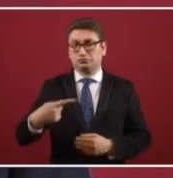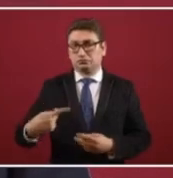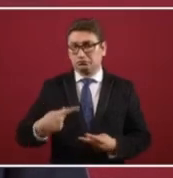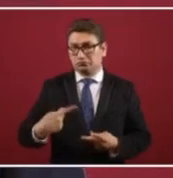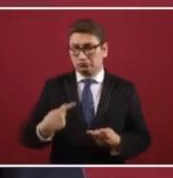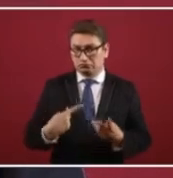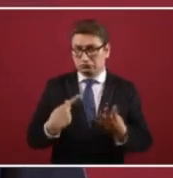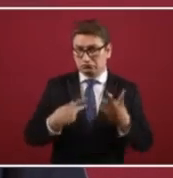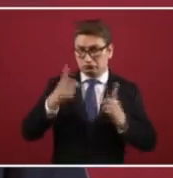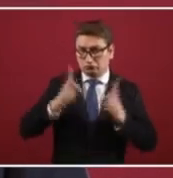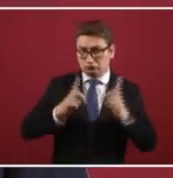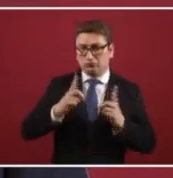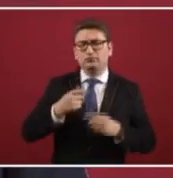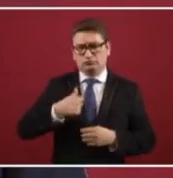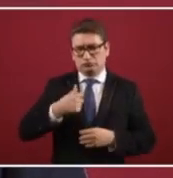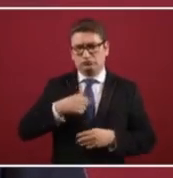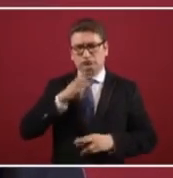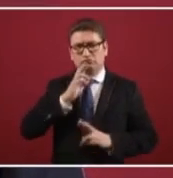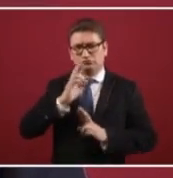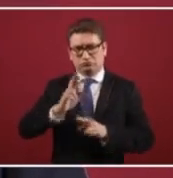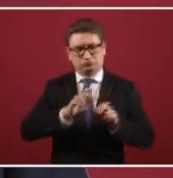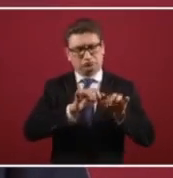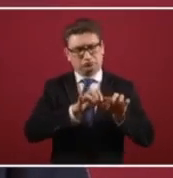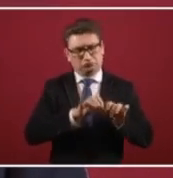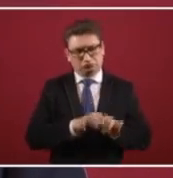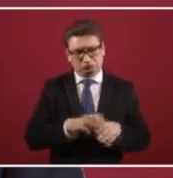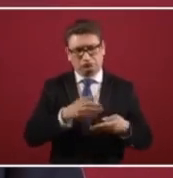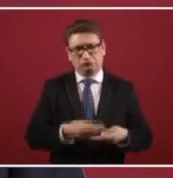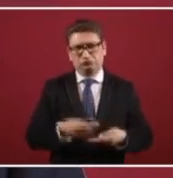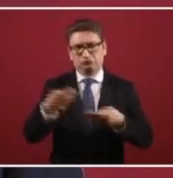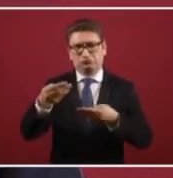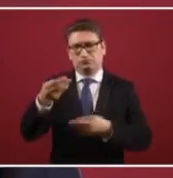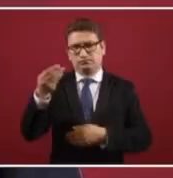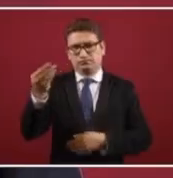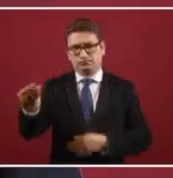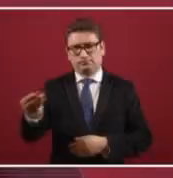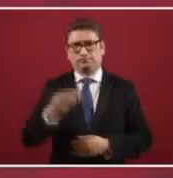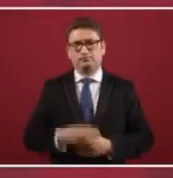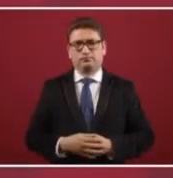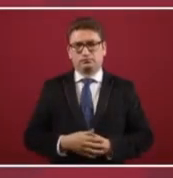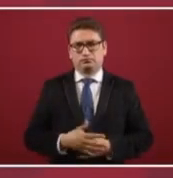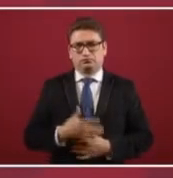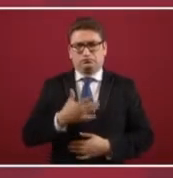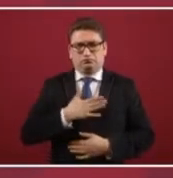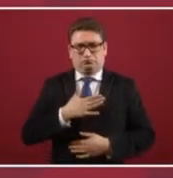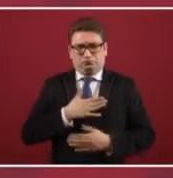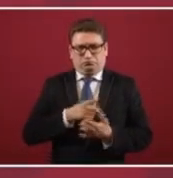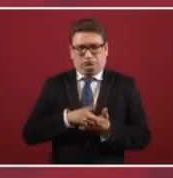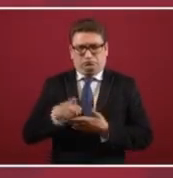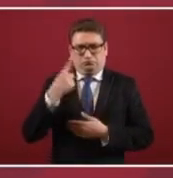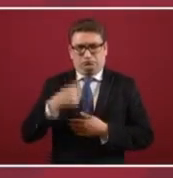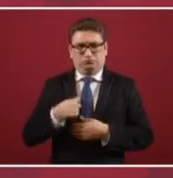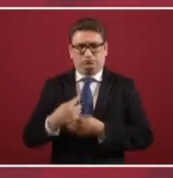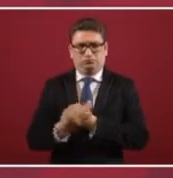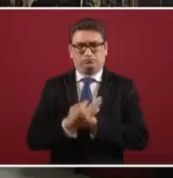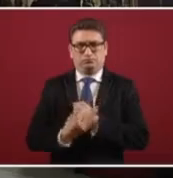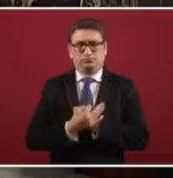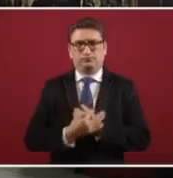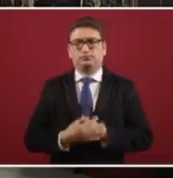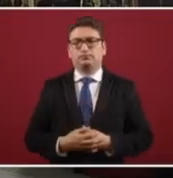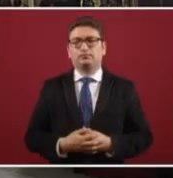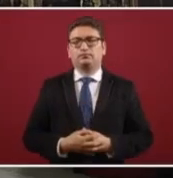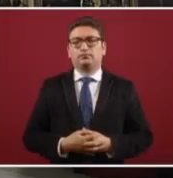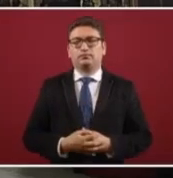En conferencia de prensa, el presidente Andrés Manuel López Obrador negó que haya hecho uso indebido de los programas sociales para su promoción personal